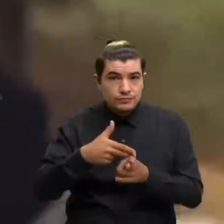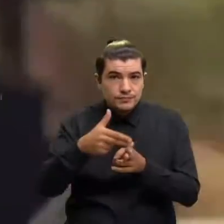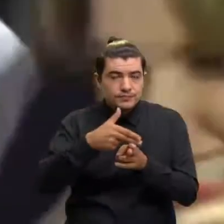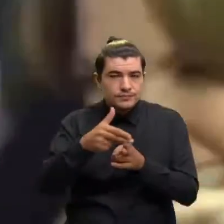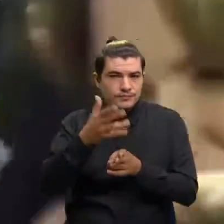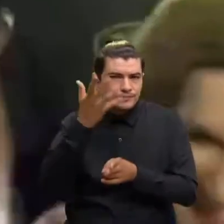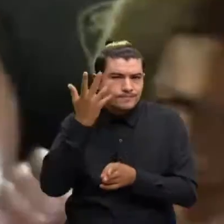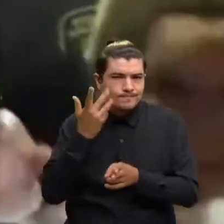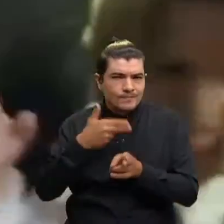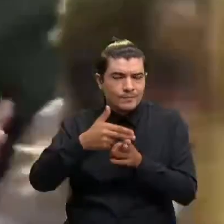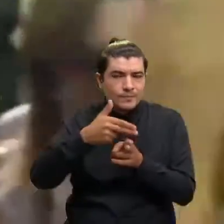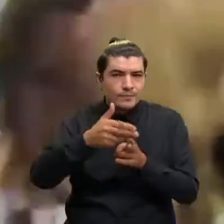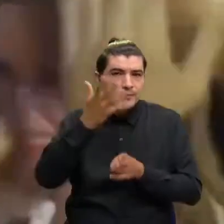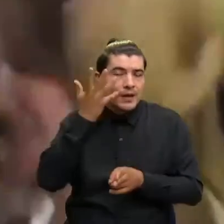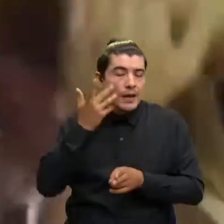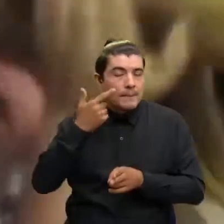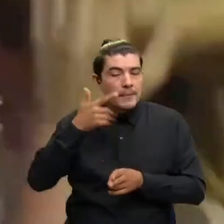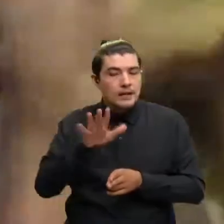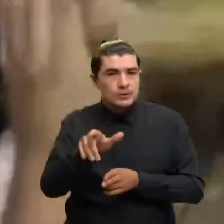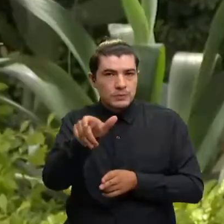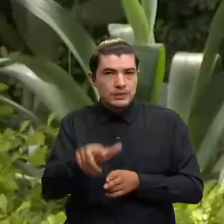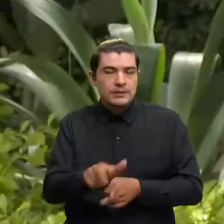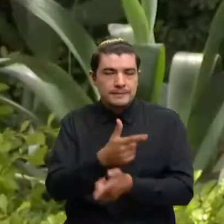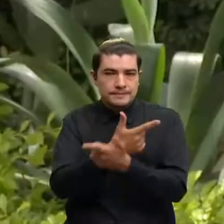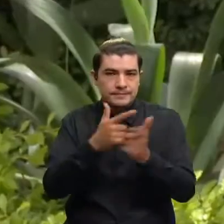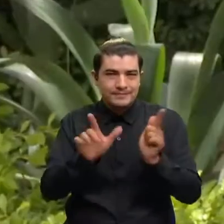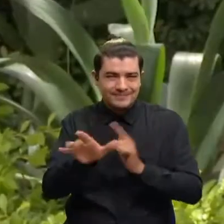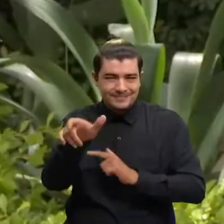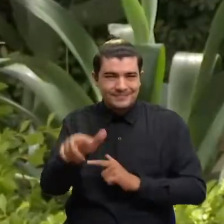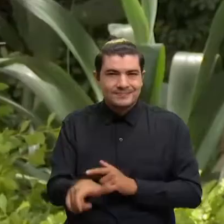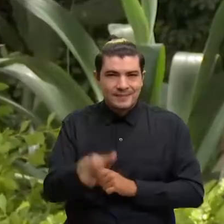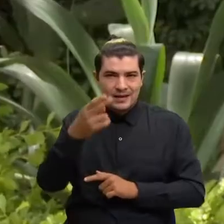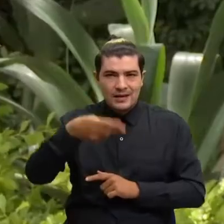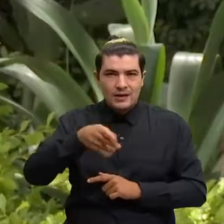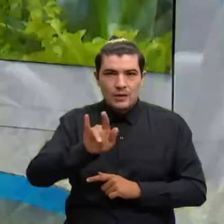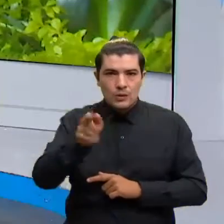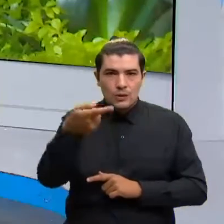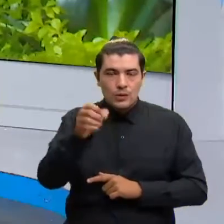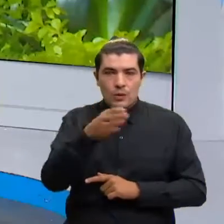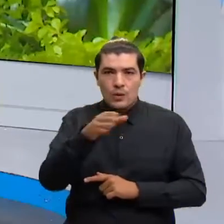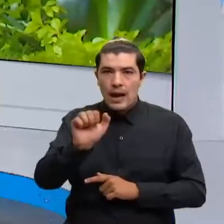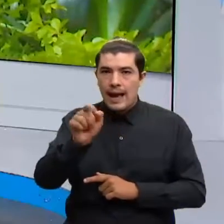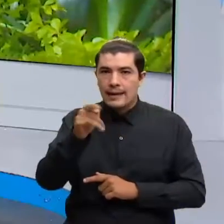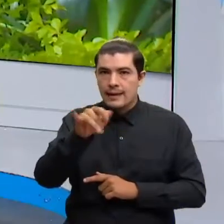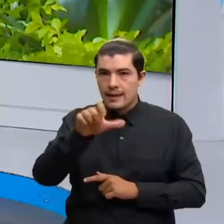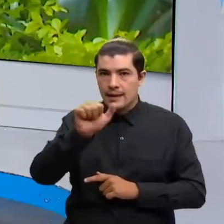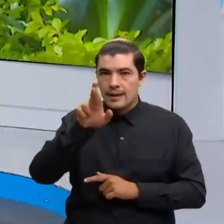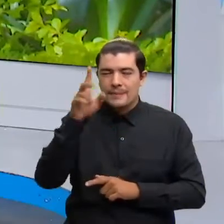próximos días podría quedar en libertad el coronel retirado Hugo Aguilar. Es la información